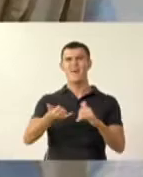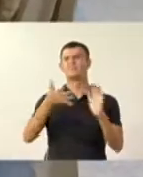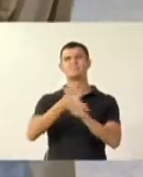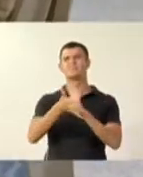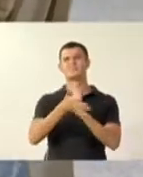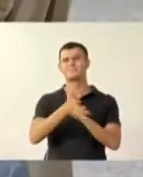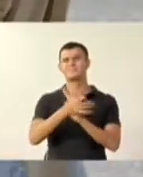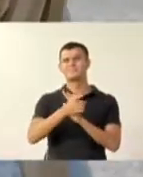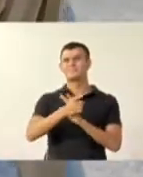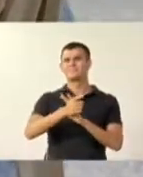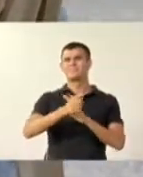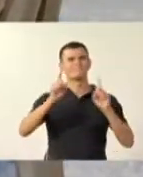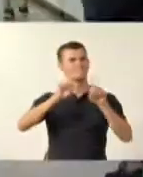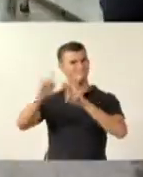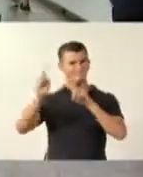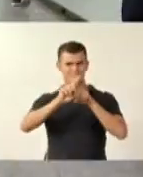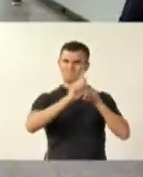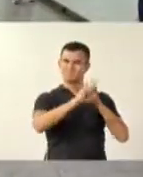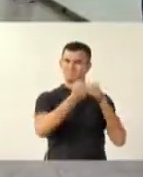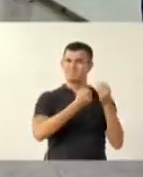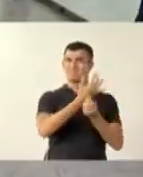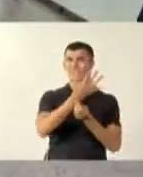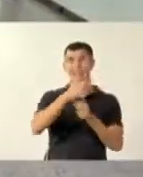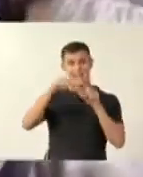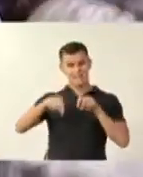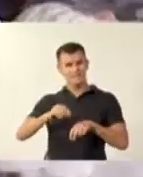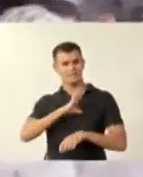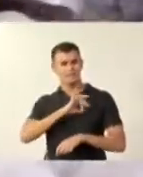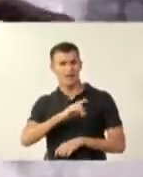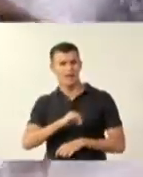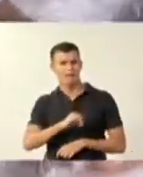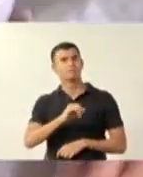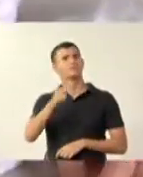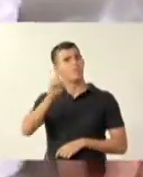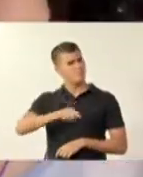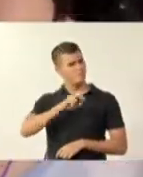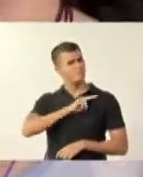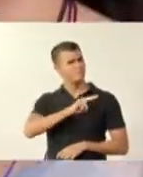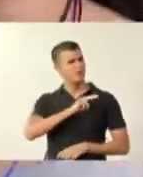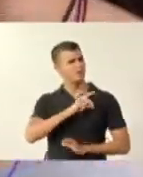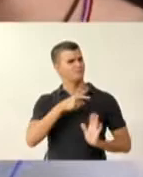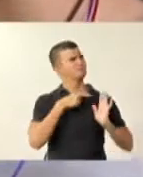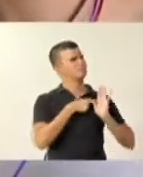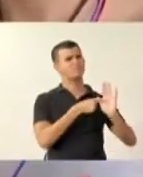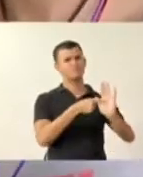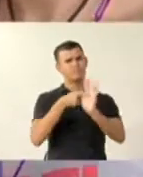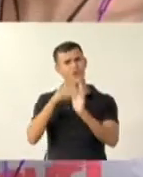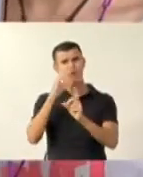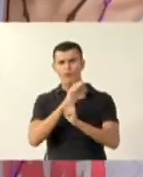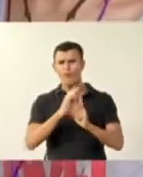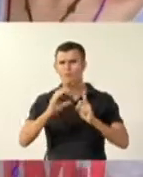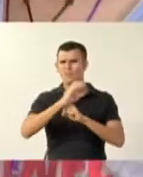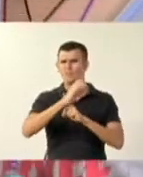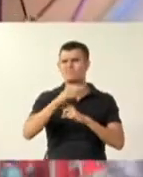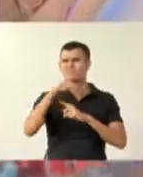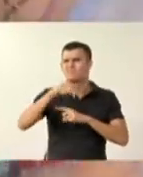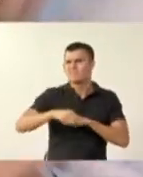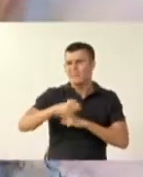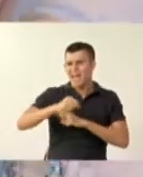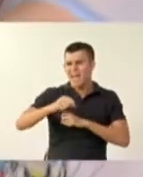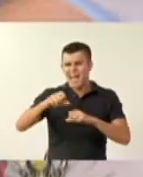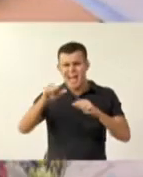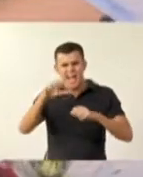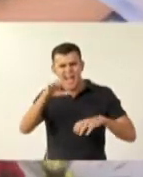Estamos hablando de las múltiples artes por las cuales Cali y el Valle del Cauca están dando a conocer la cultura a través de